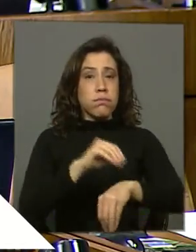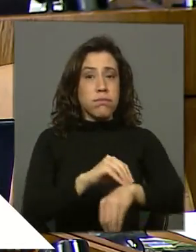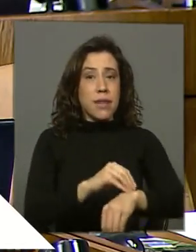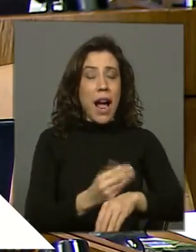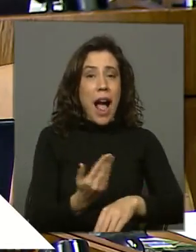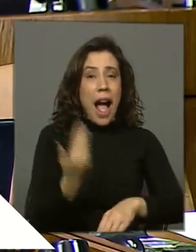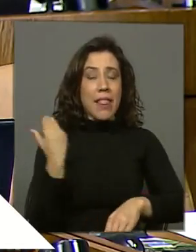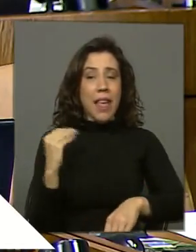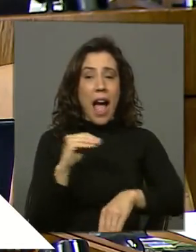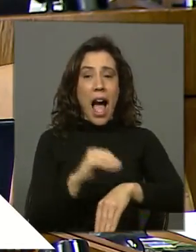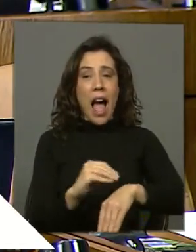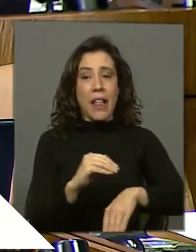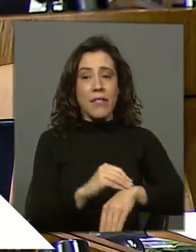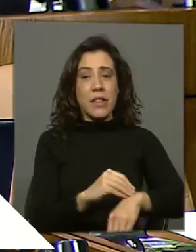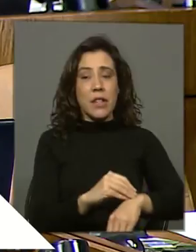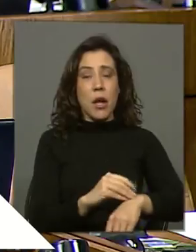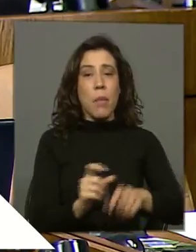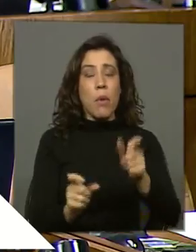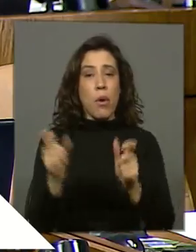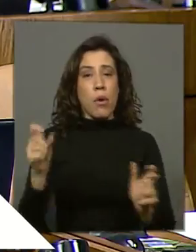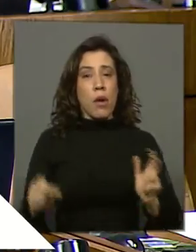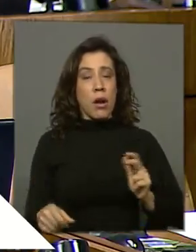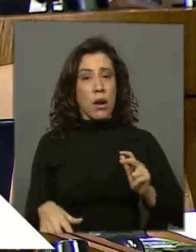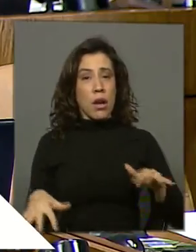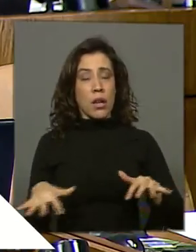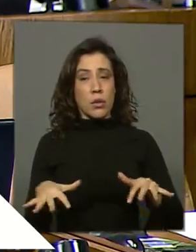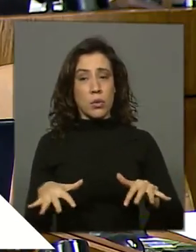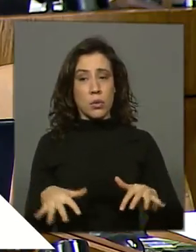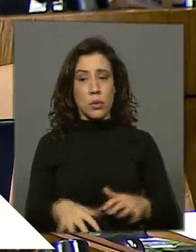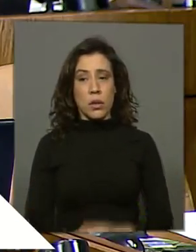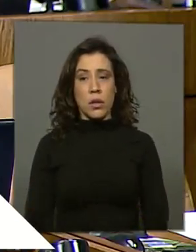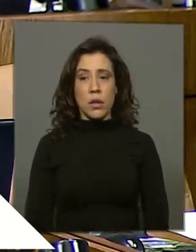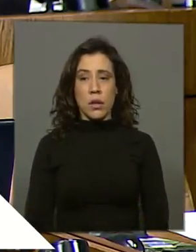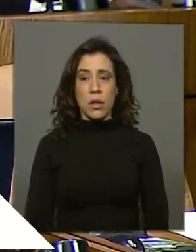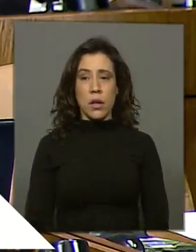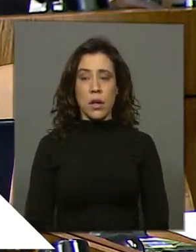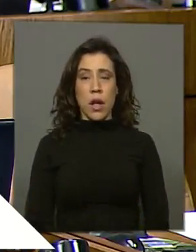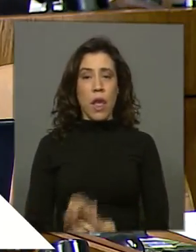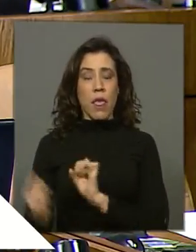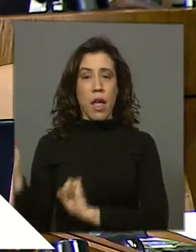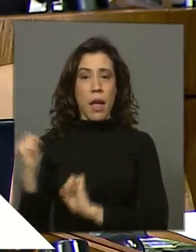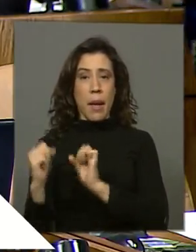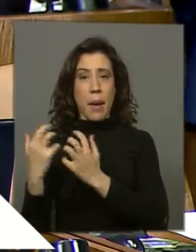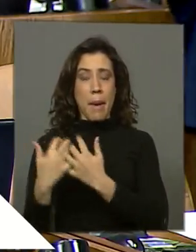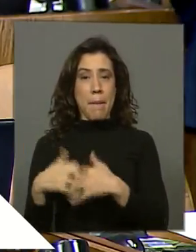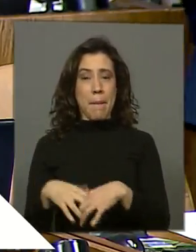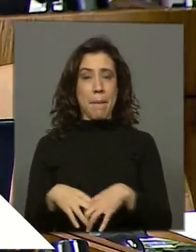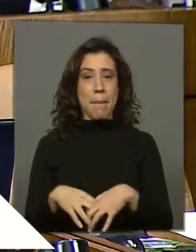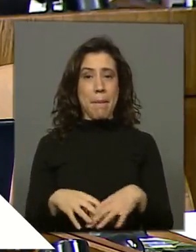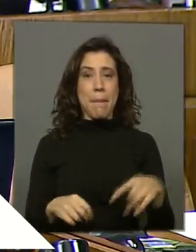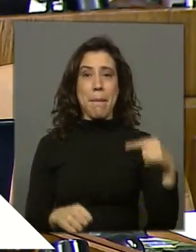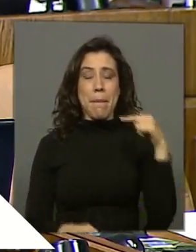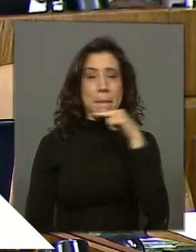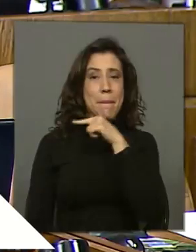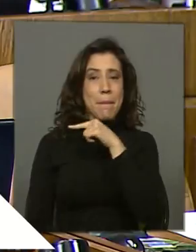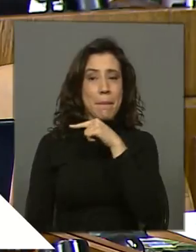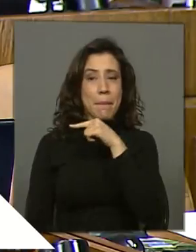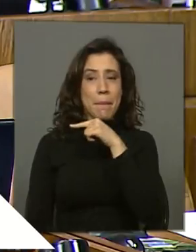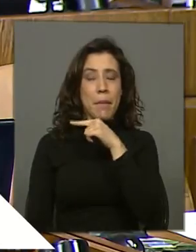advertencias por parte de usuarios efectivamente de estas empresas de fachada o de papel